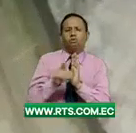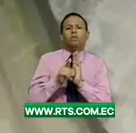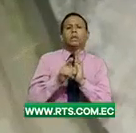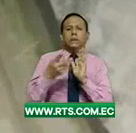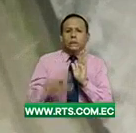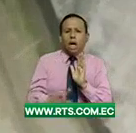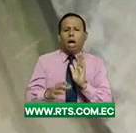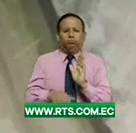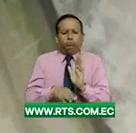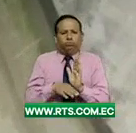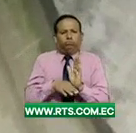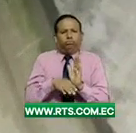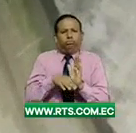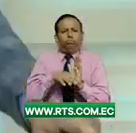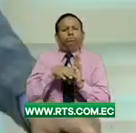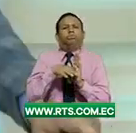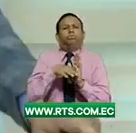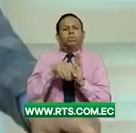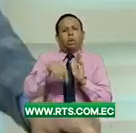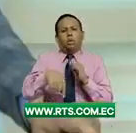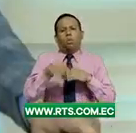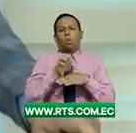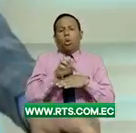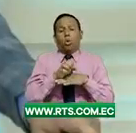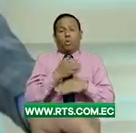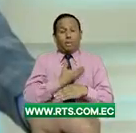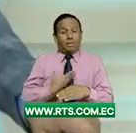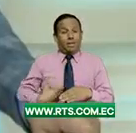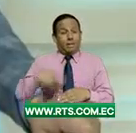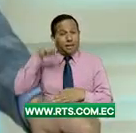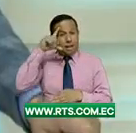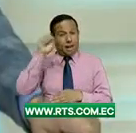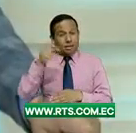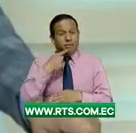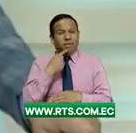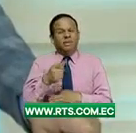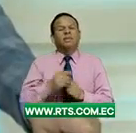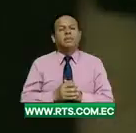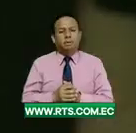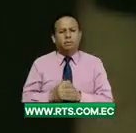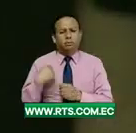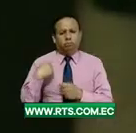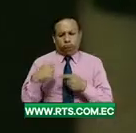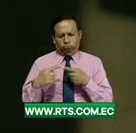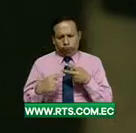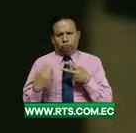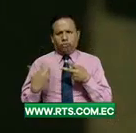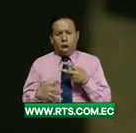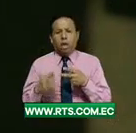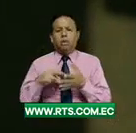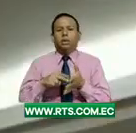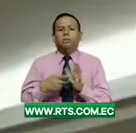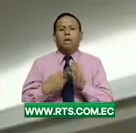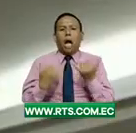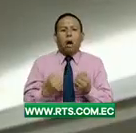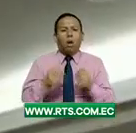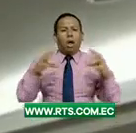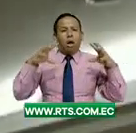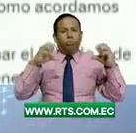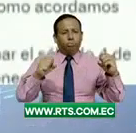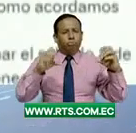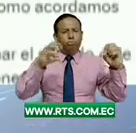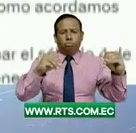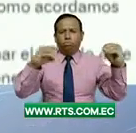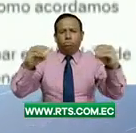El presidente Guillermo Lasso anunció que estas acciones podrían reducir los racionamientos. A partir del 7